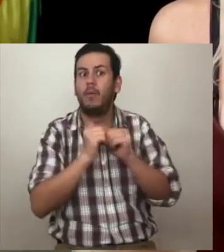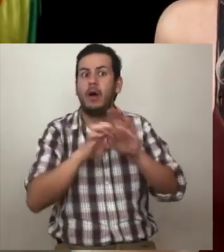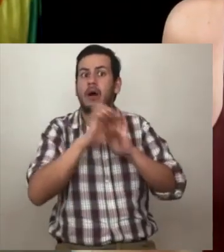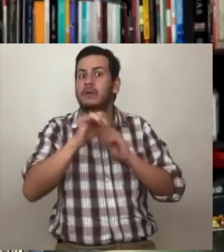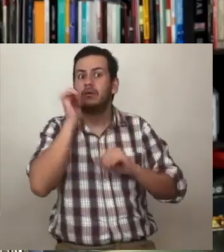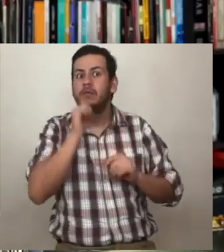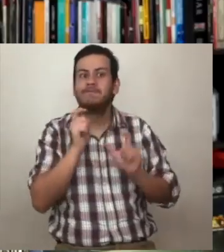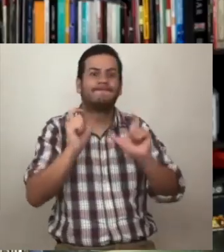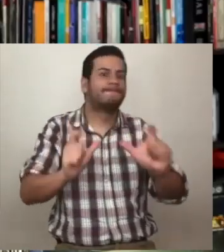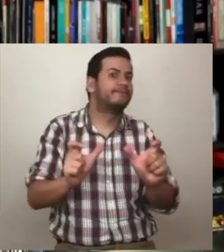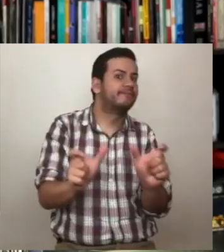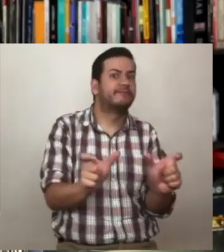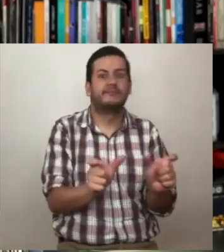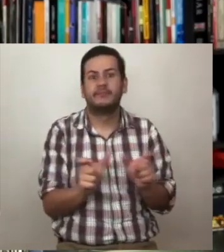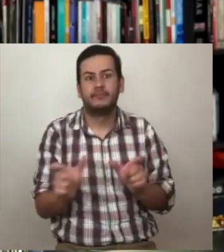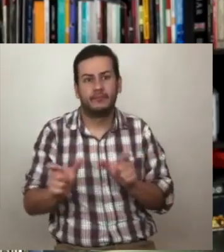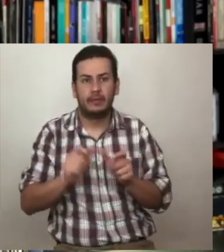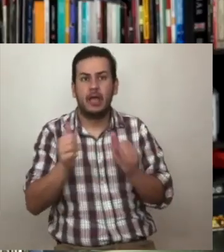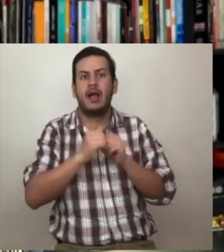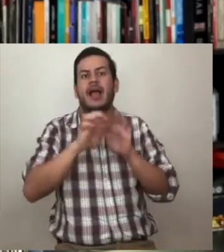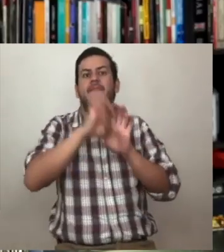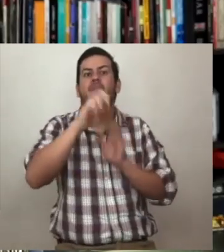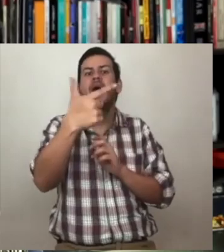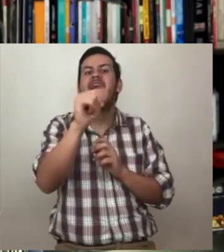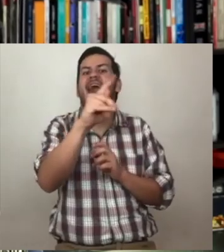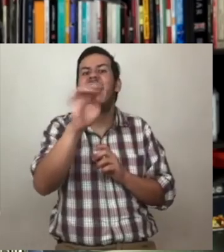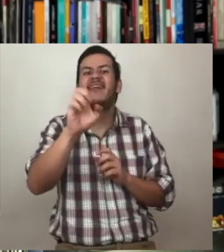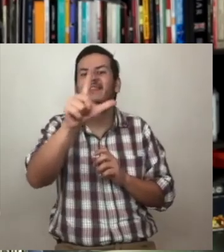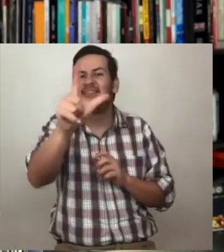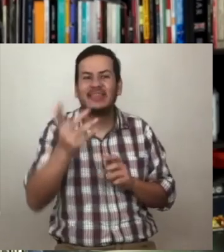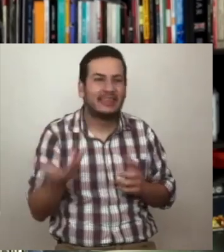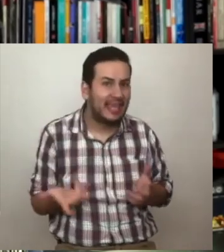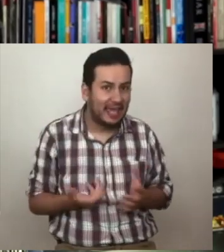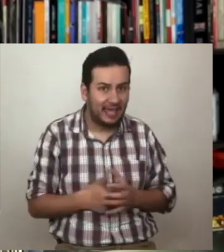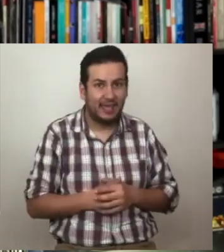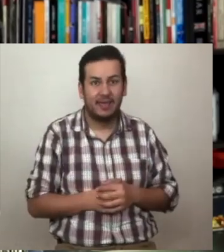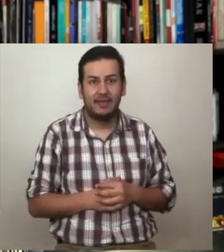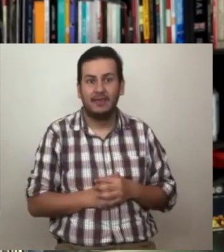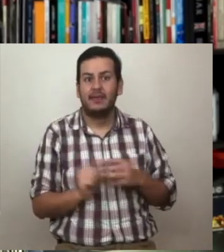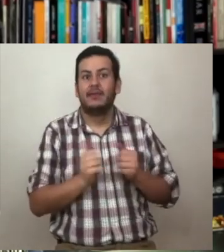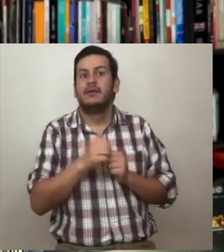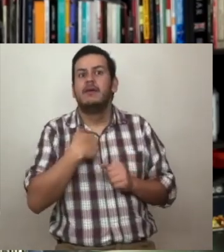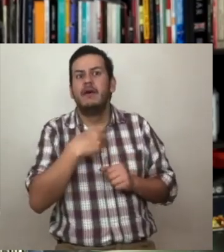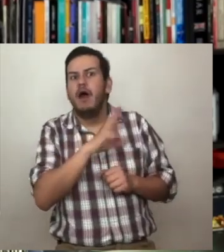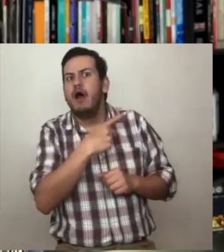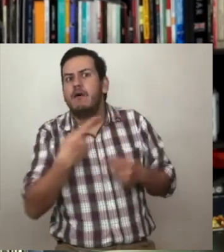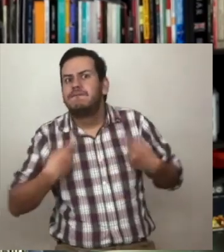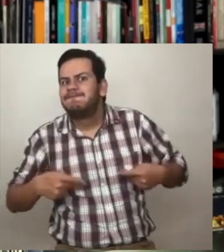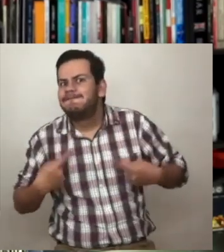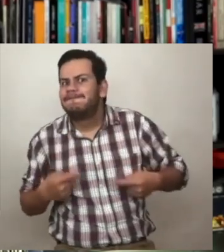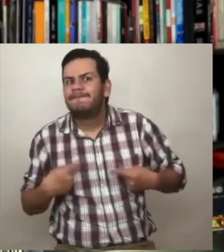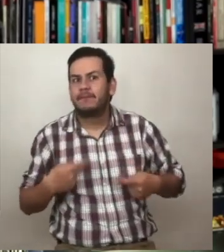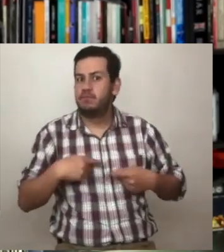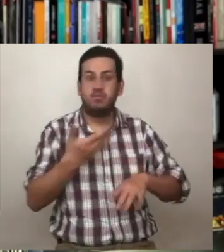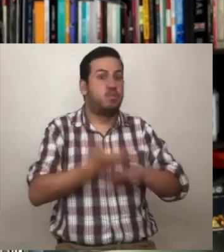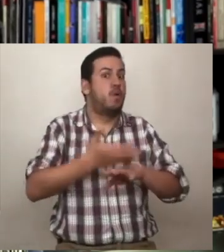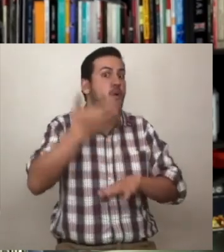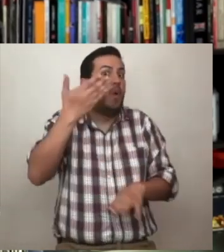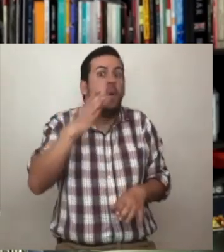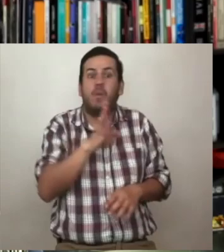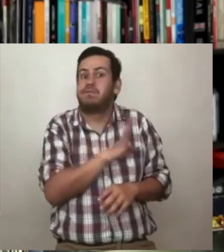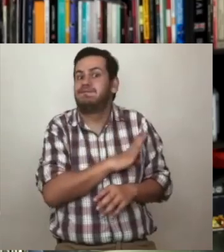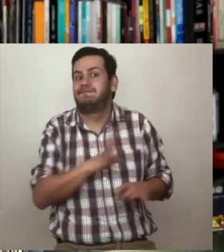como de protección. Países nominados al premio Darwin Gatell por esto de la administración pandémica, los genios latinoamericanos que decidieron que sería una muy